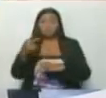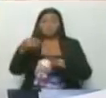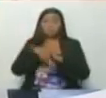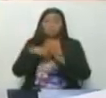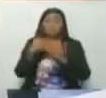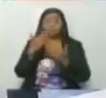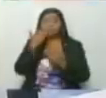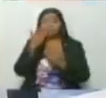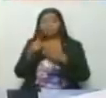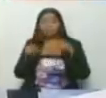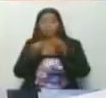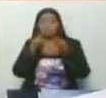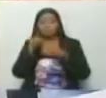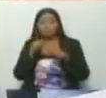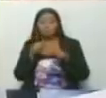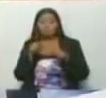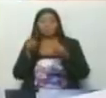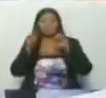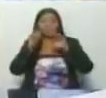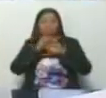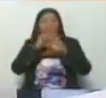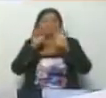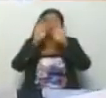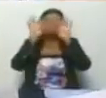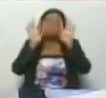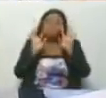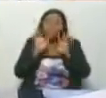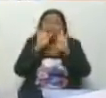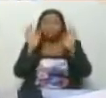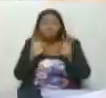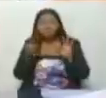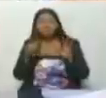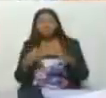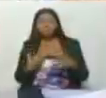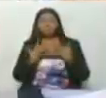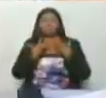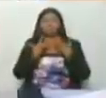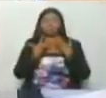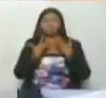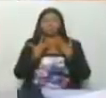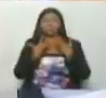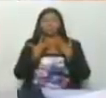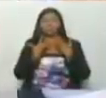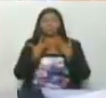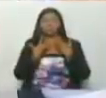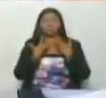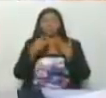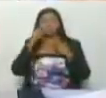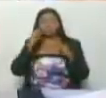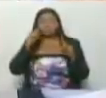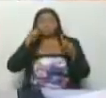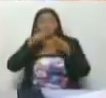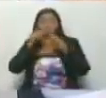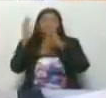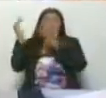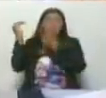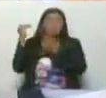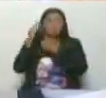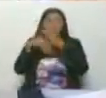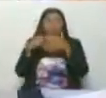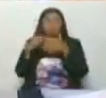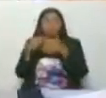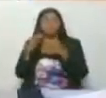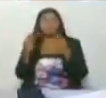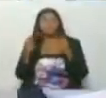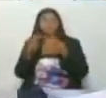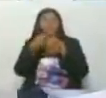frente a las sanciones esa constelación nos llena a nosotros de esperanza y expectativas muy